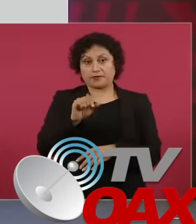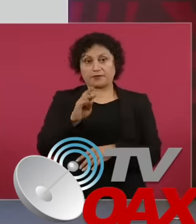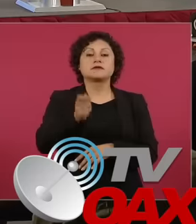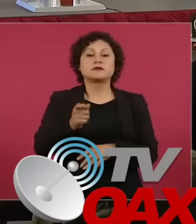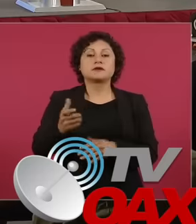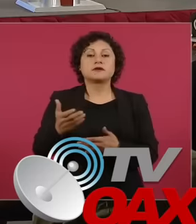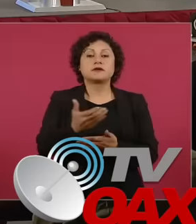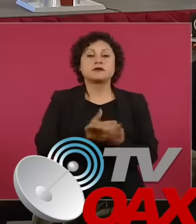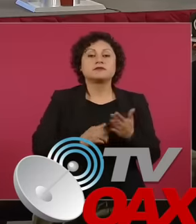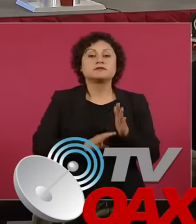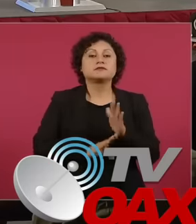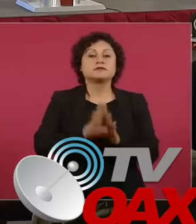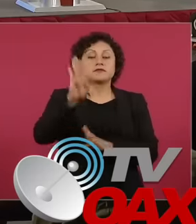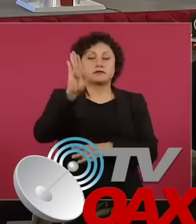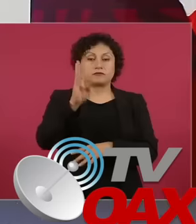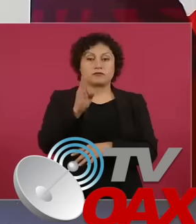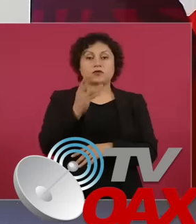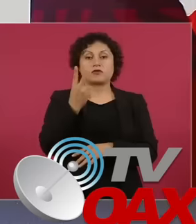2% anual,